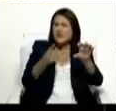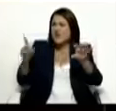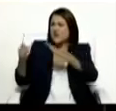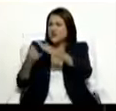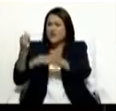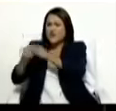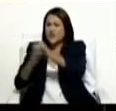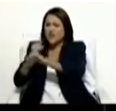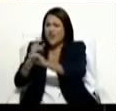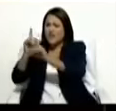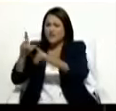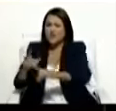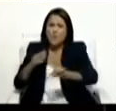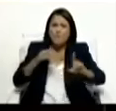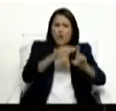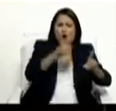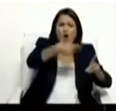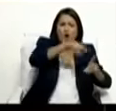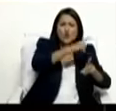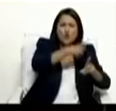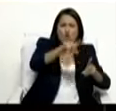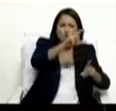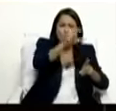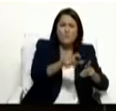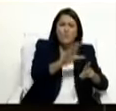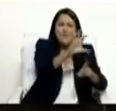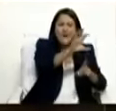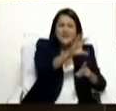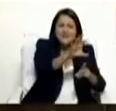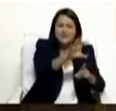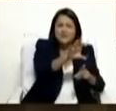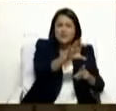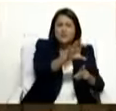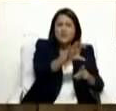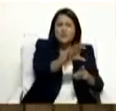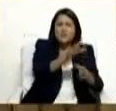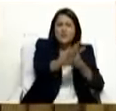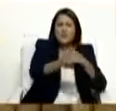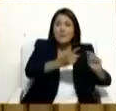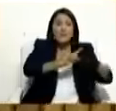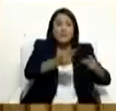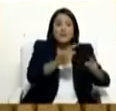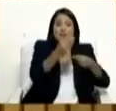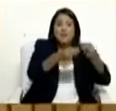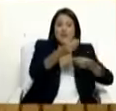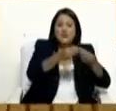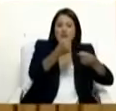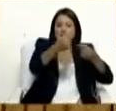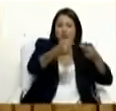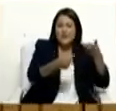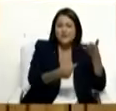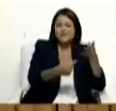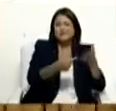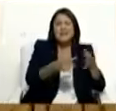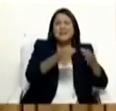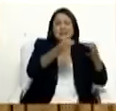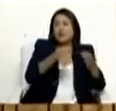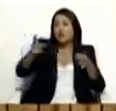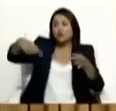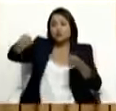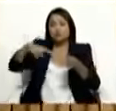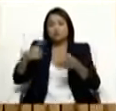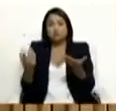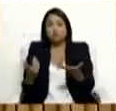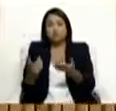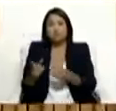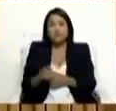Claro, entendemos que deben estar muy atemorizados los representantes